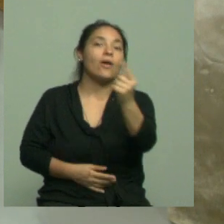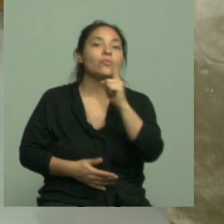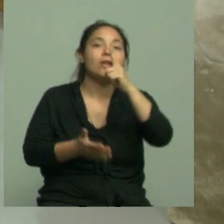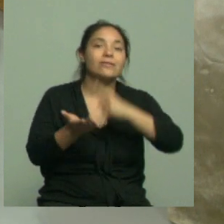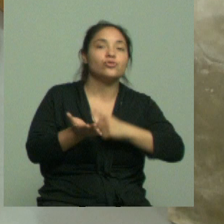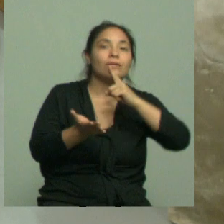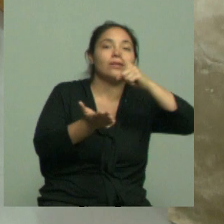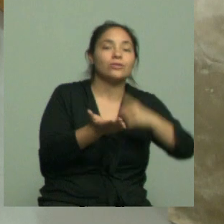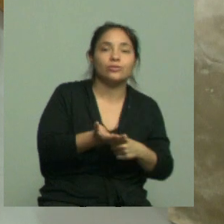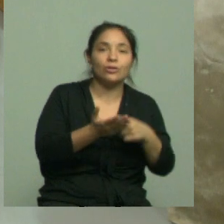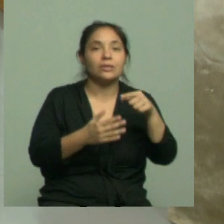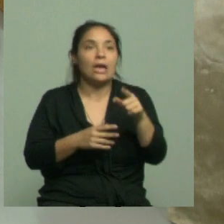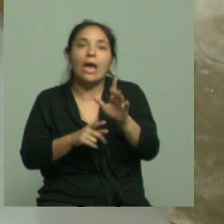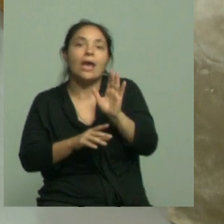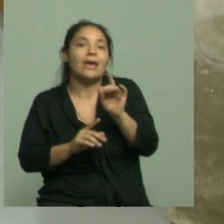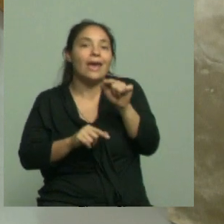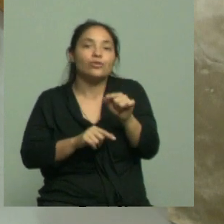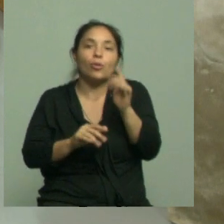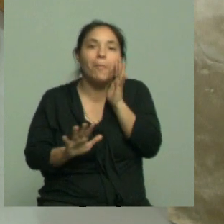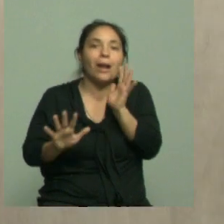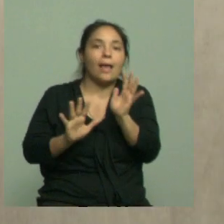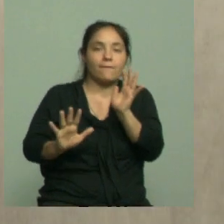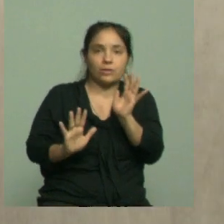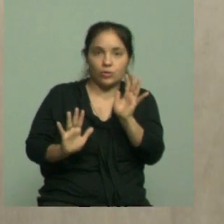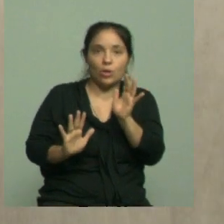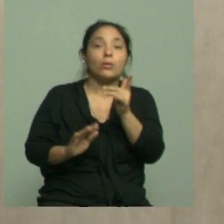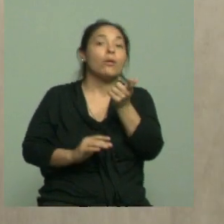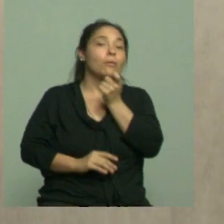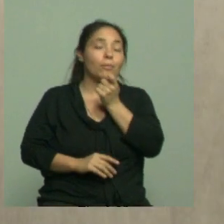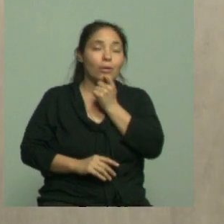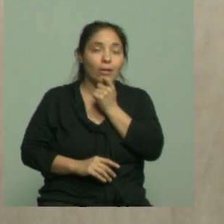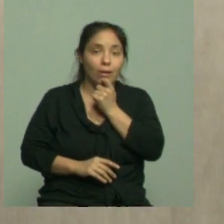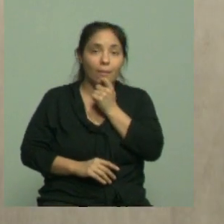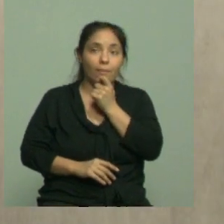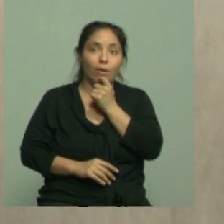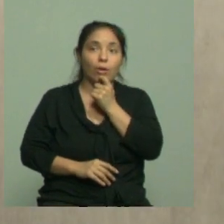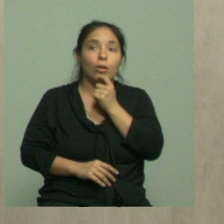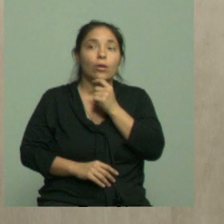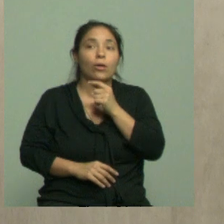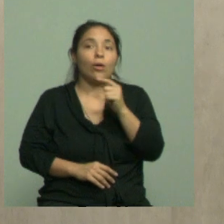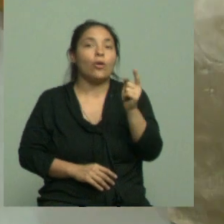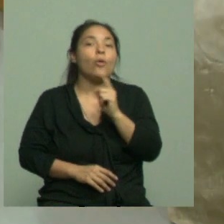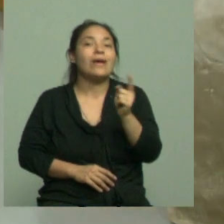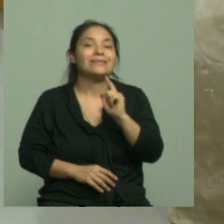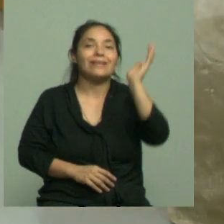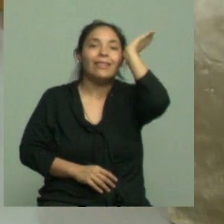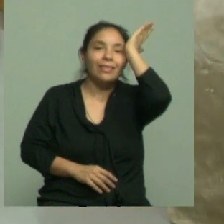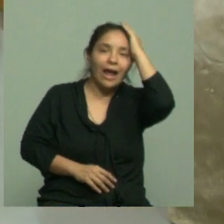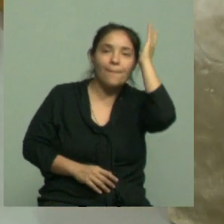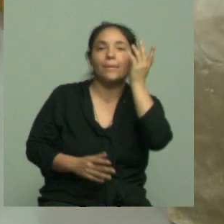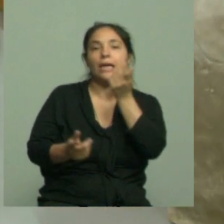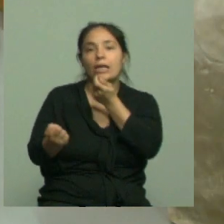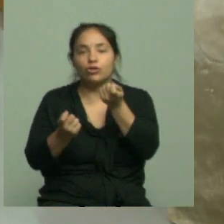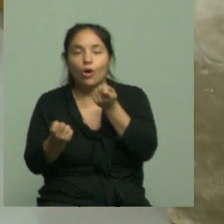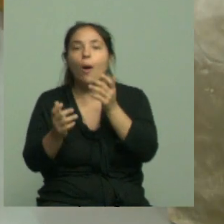abriendo un poco ese paraguas, donde de no darse esta interpretación que hacemos de un Trump mediador para